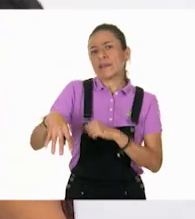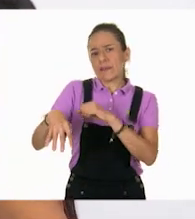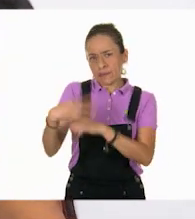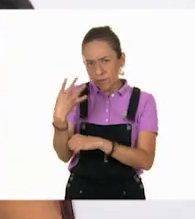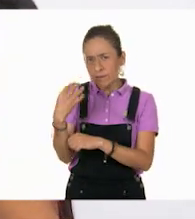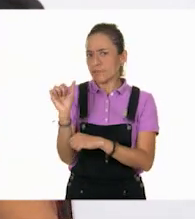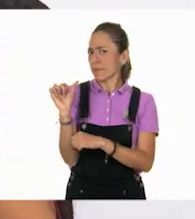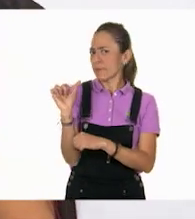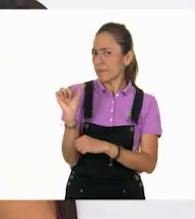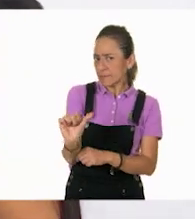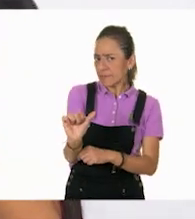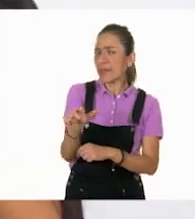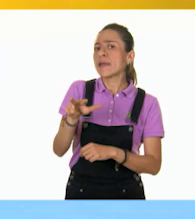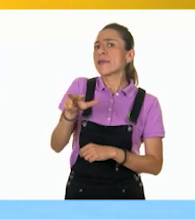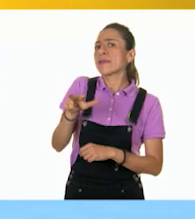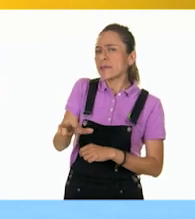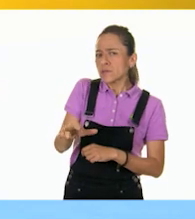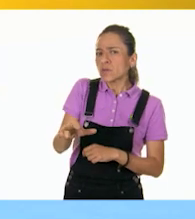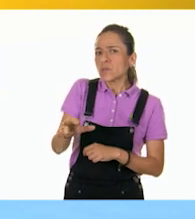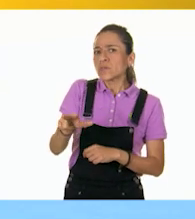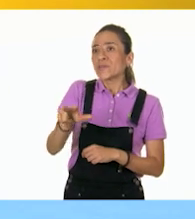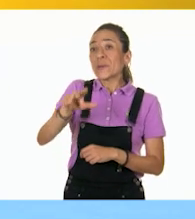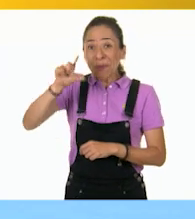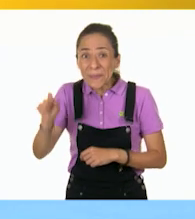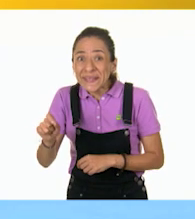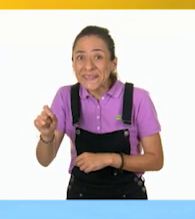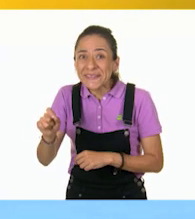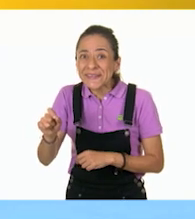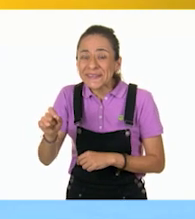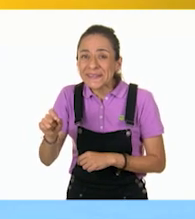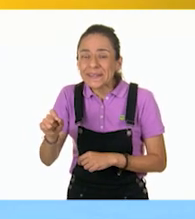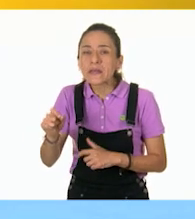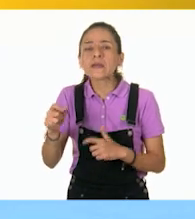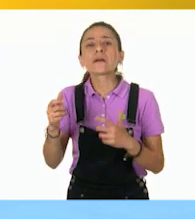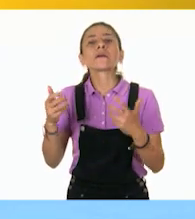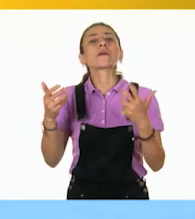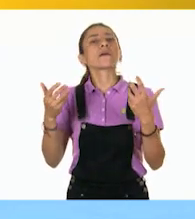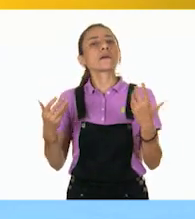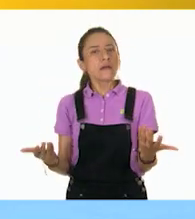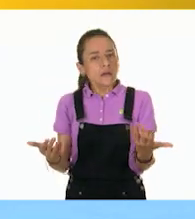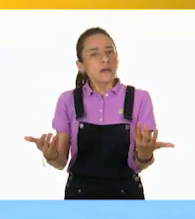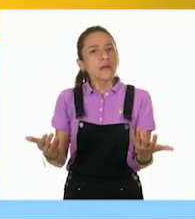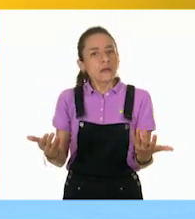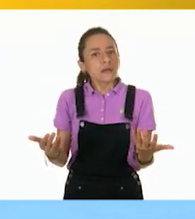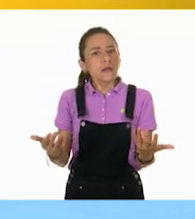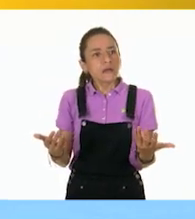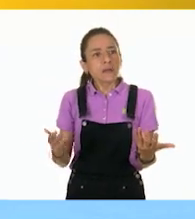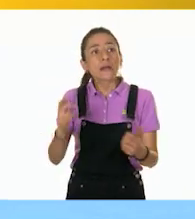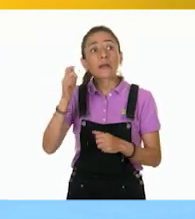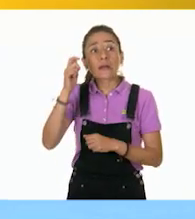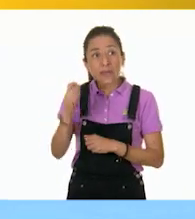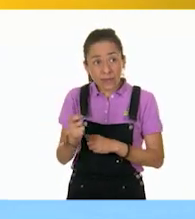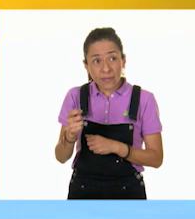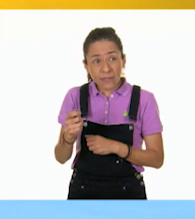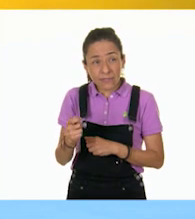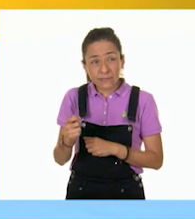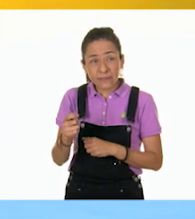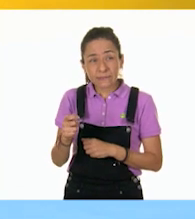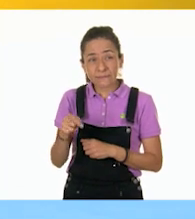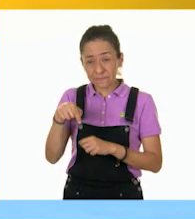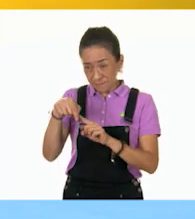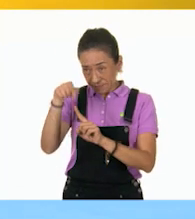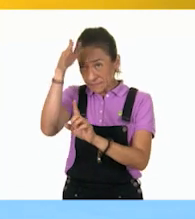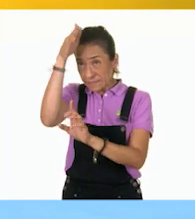16, 18 y el 20 finalmente. Y entonces, si consideramos que el 20 está aquí